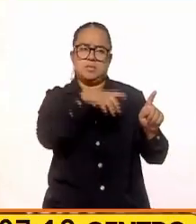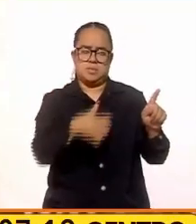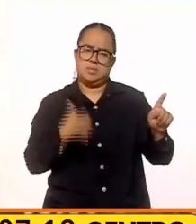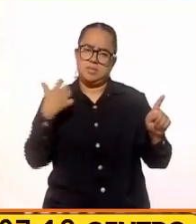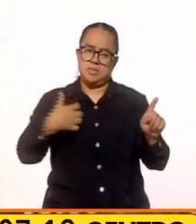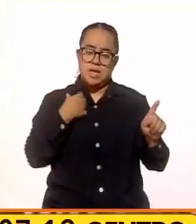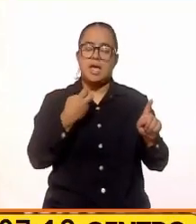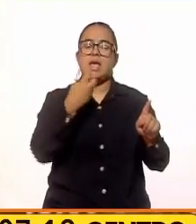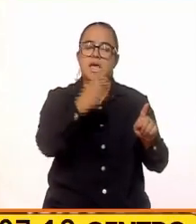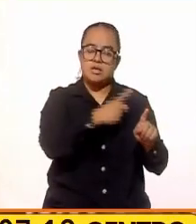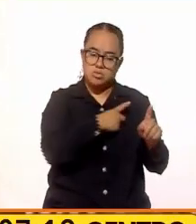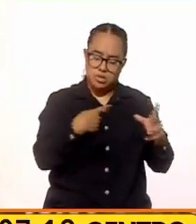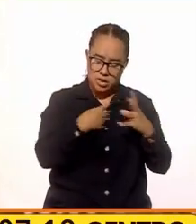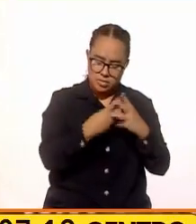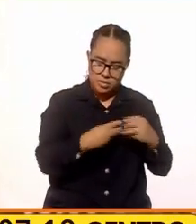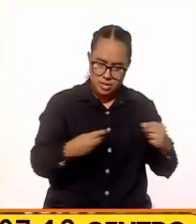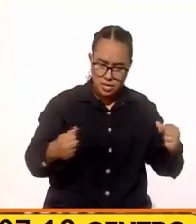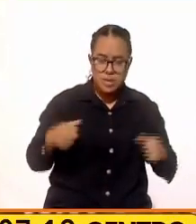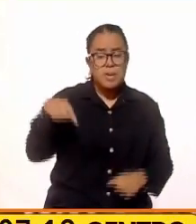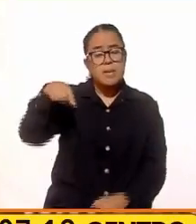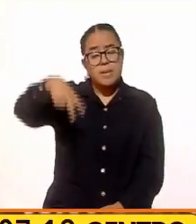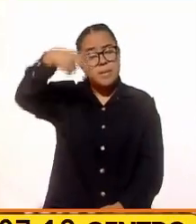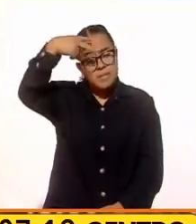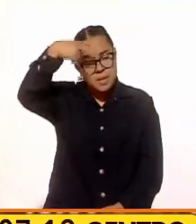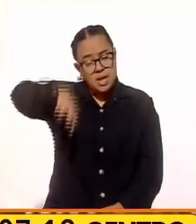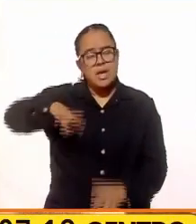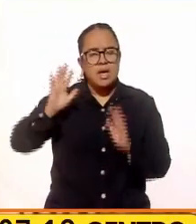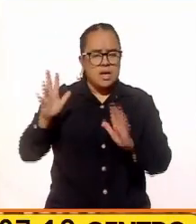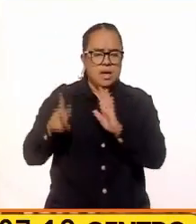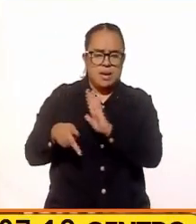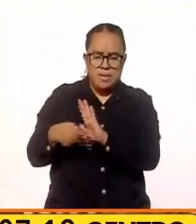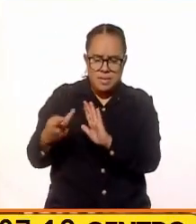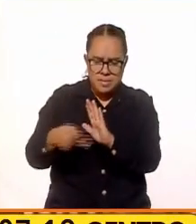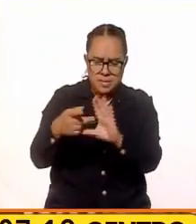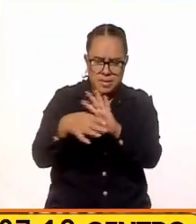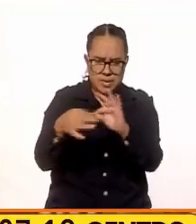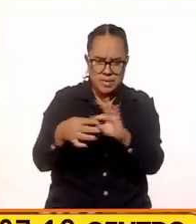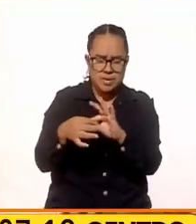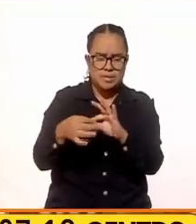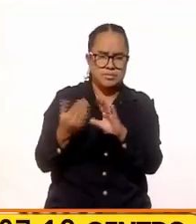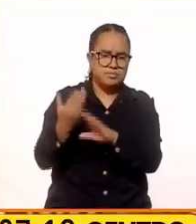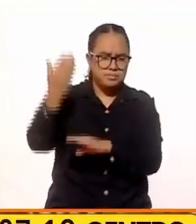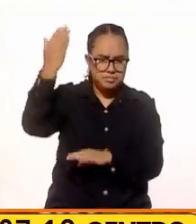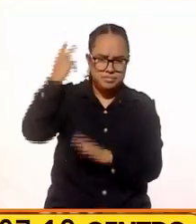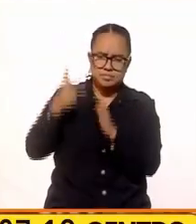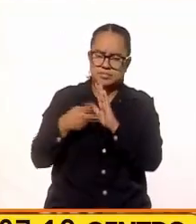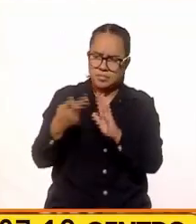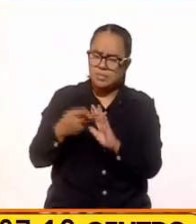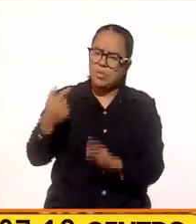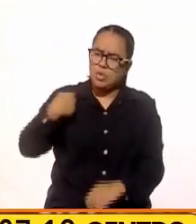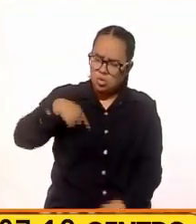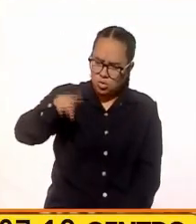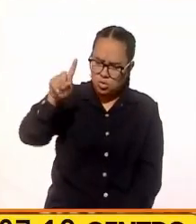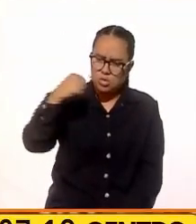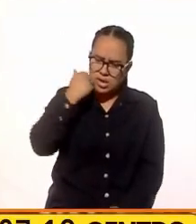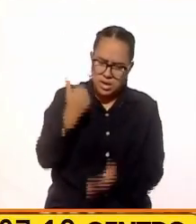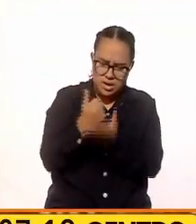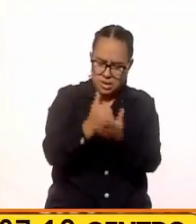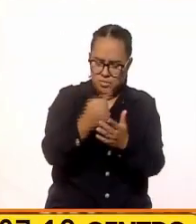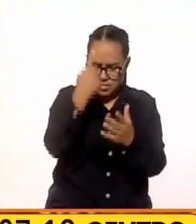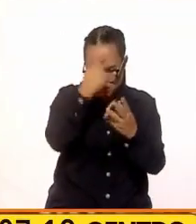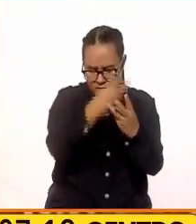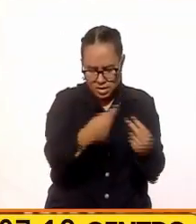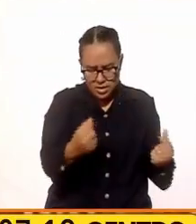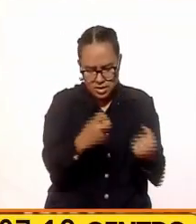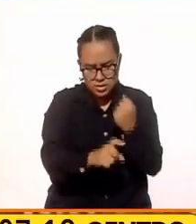acompañamiento. México incluso se ha ofrecido en varias ocasiones, y así ha sido en el pasado, coadyuvante. Otras